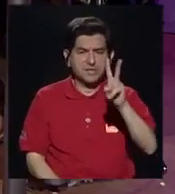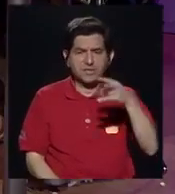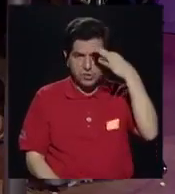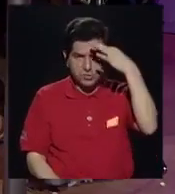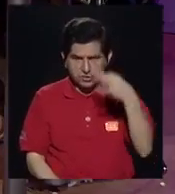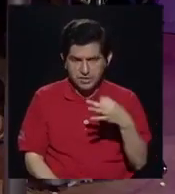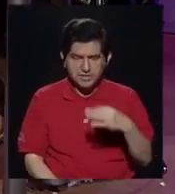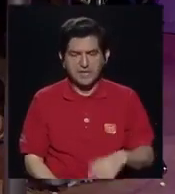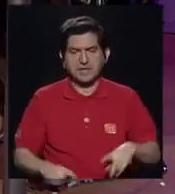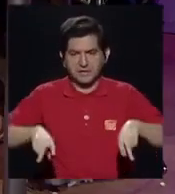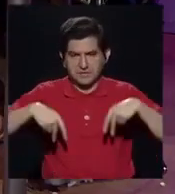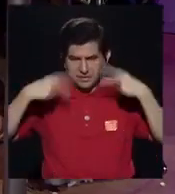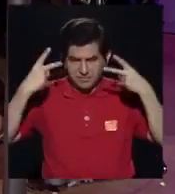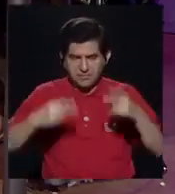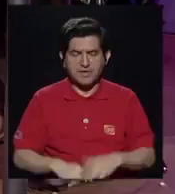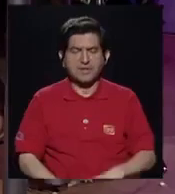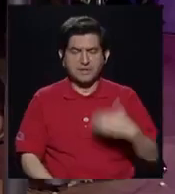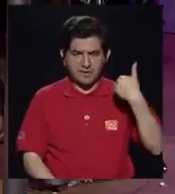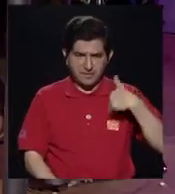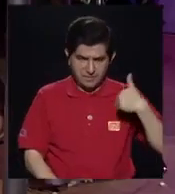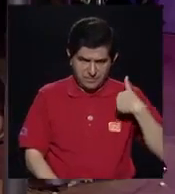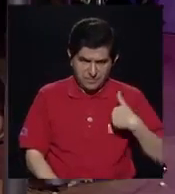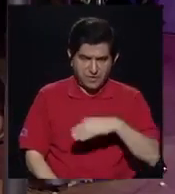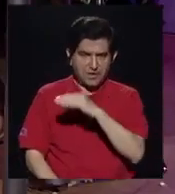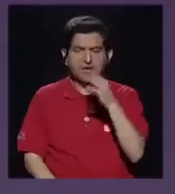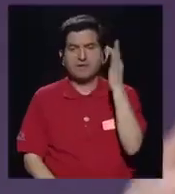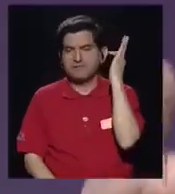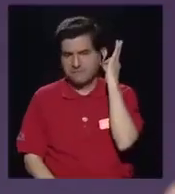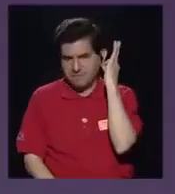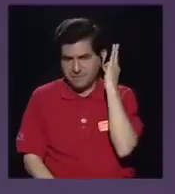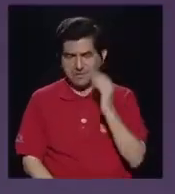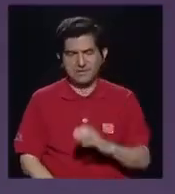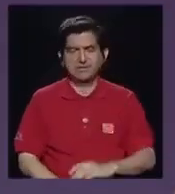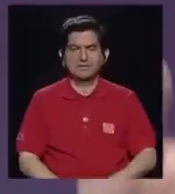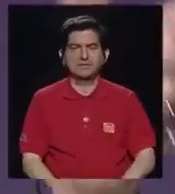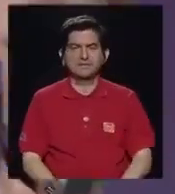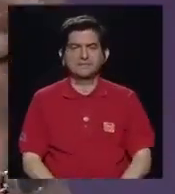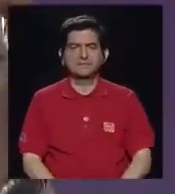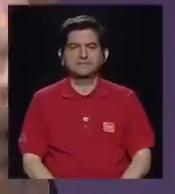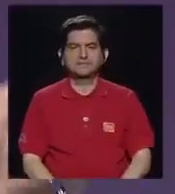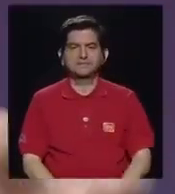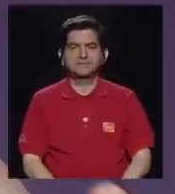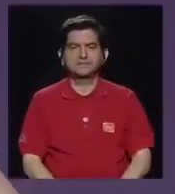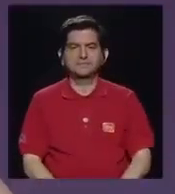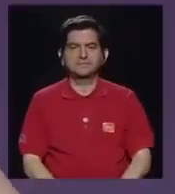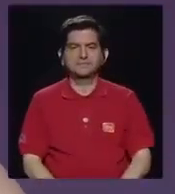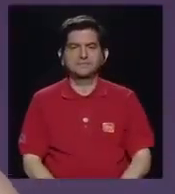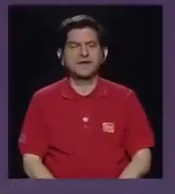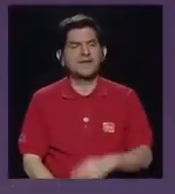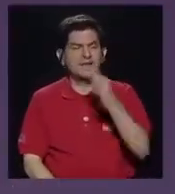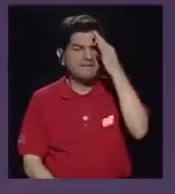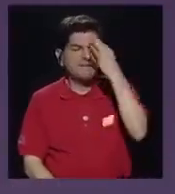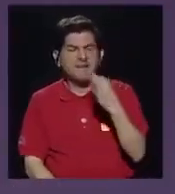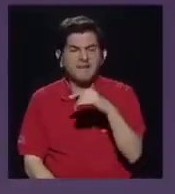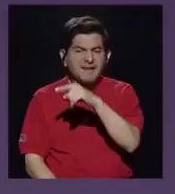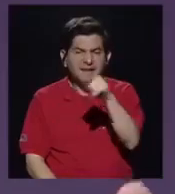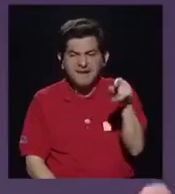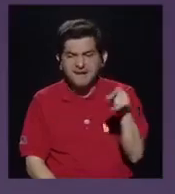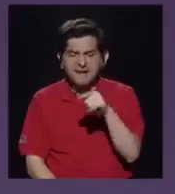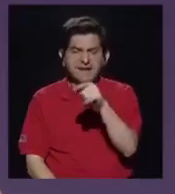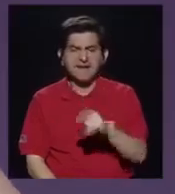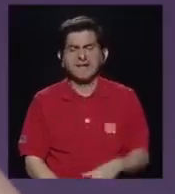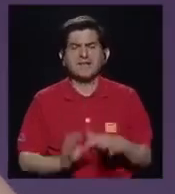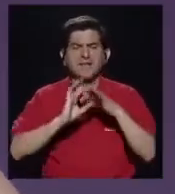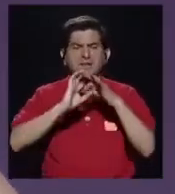posiciones en la vida que son las posiciones masculinas y femeninas y consideran que es